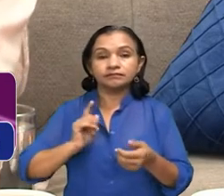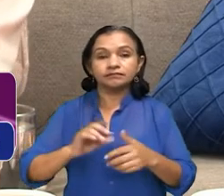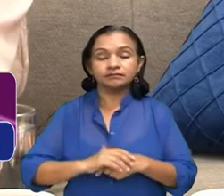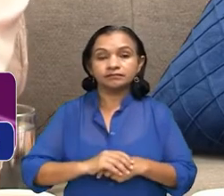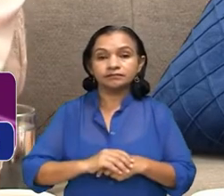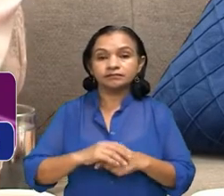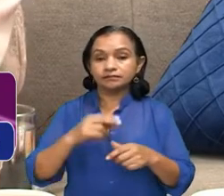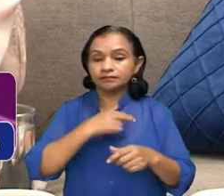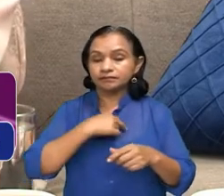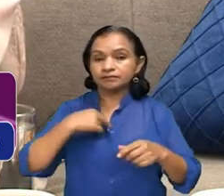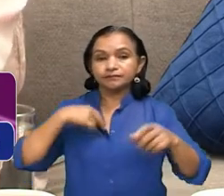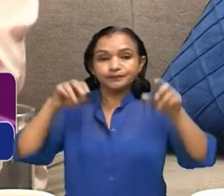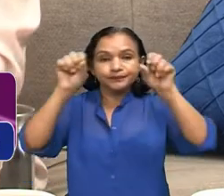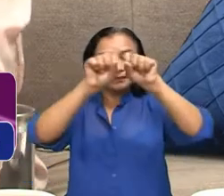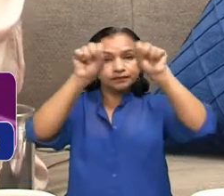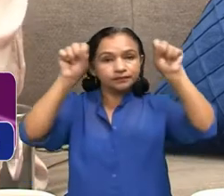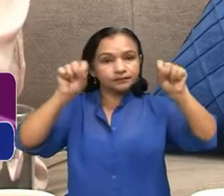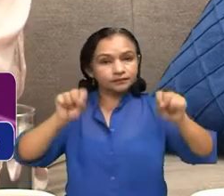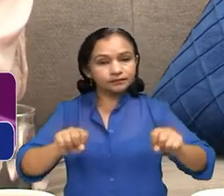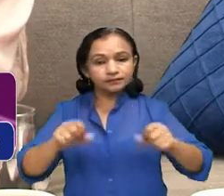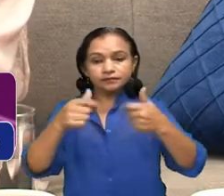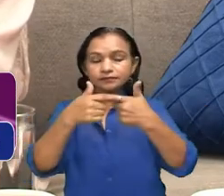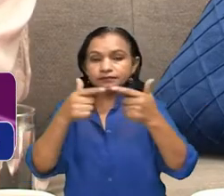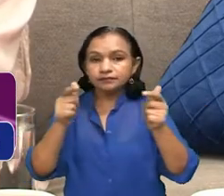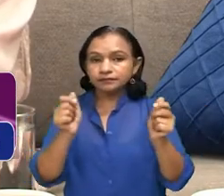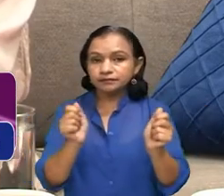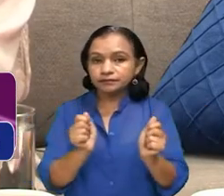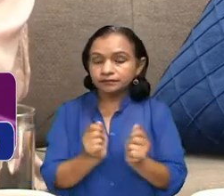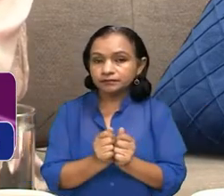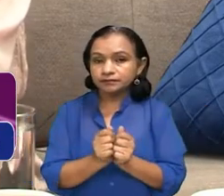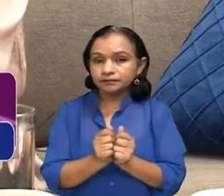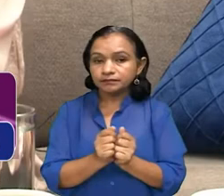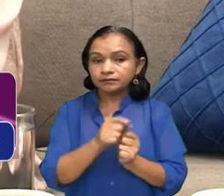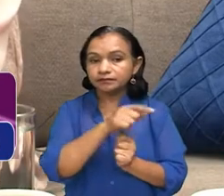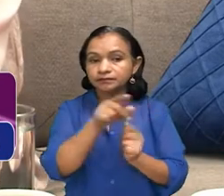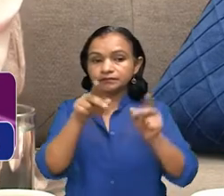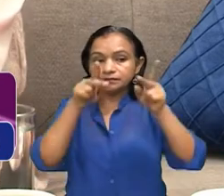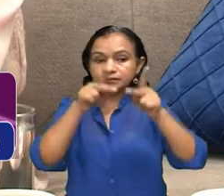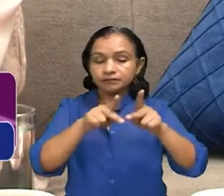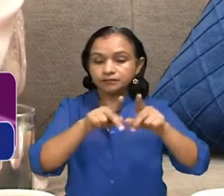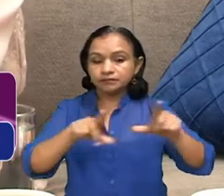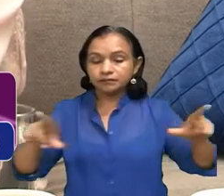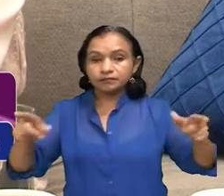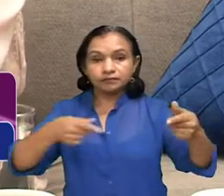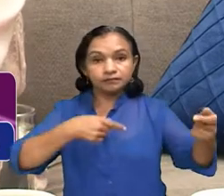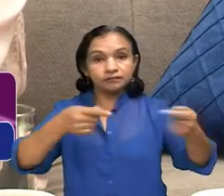Hacemos talleres, ¿verdad?, con ellos, grupos para formular sus planes de negocio